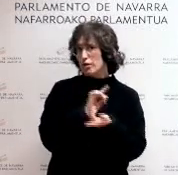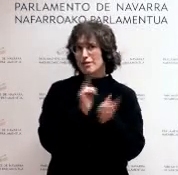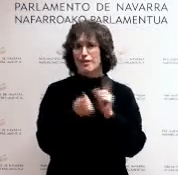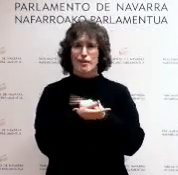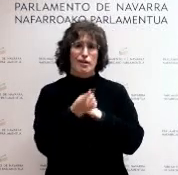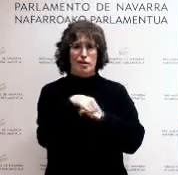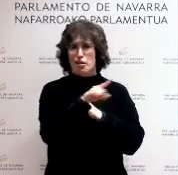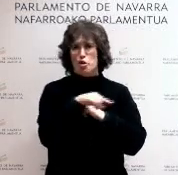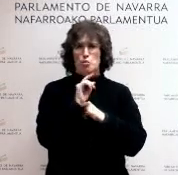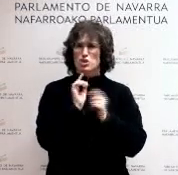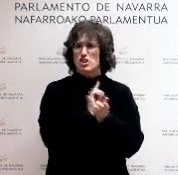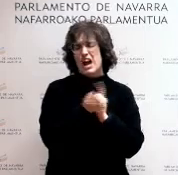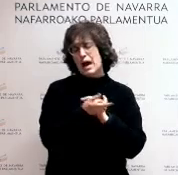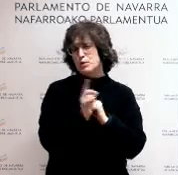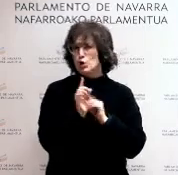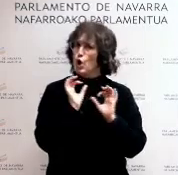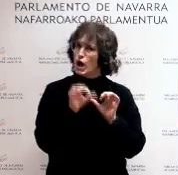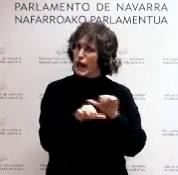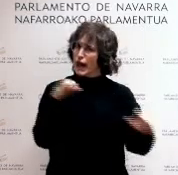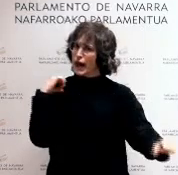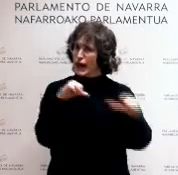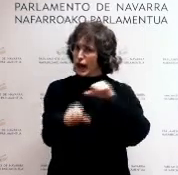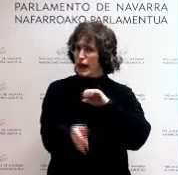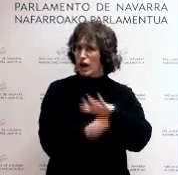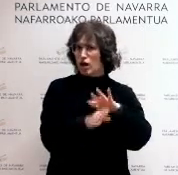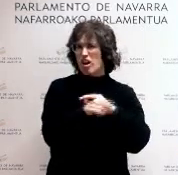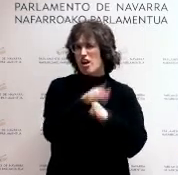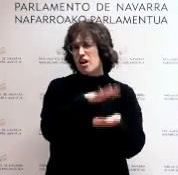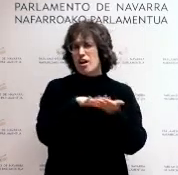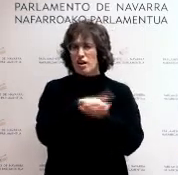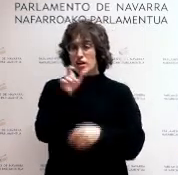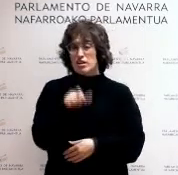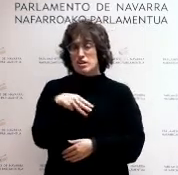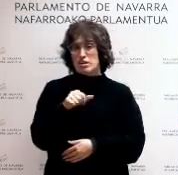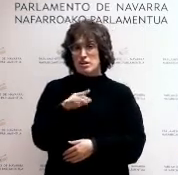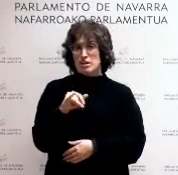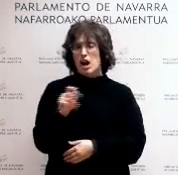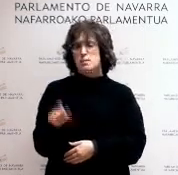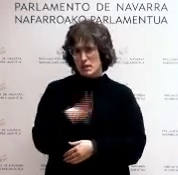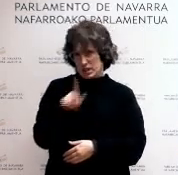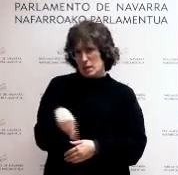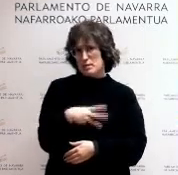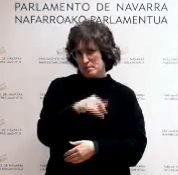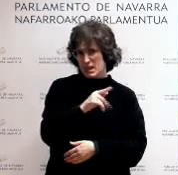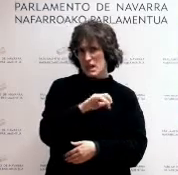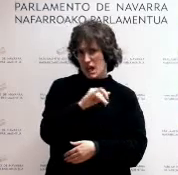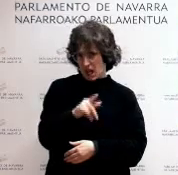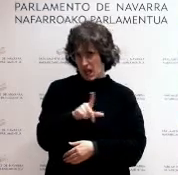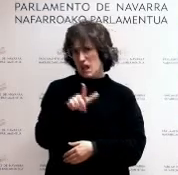seguir este camino, Aquí hablan de Mari Carmen, sí, Mari Carmen y Miquel y Javier y